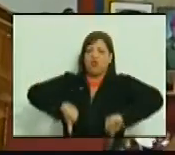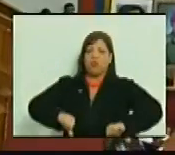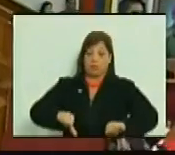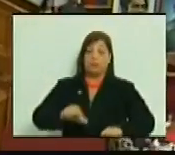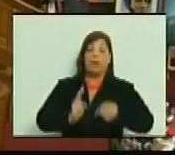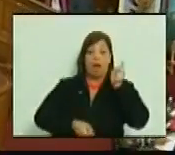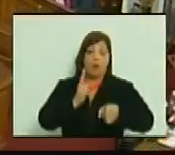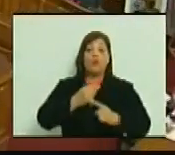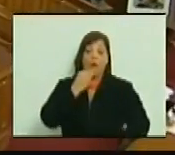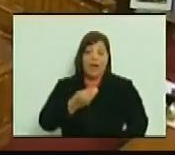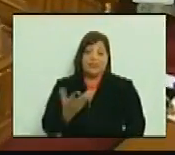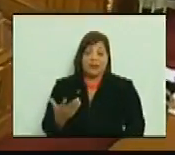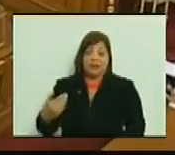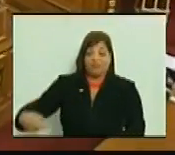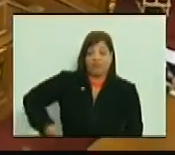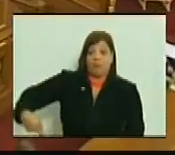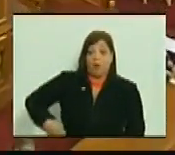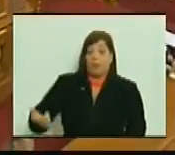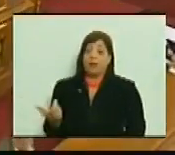presidente Maduro puedan prosperar.